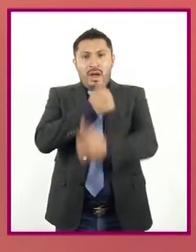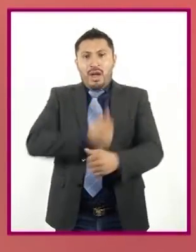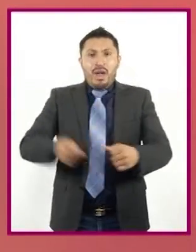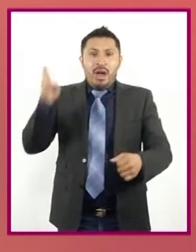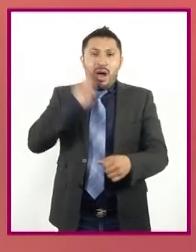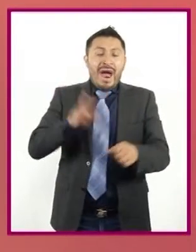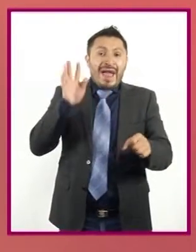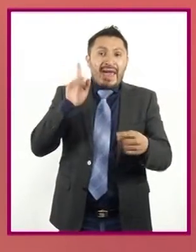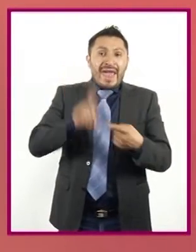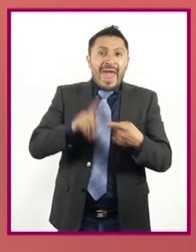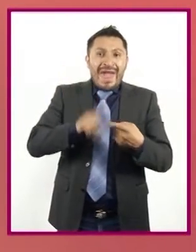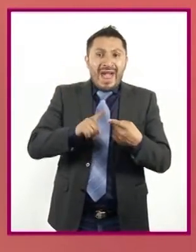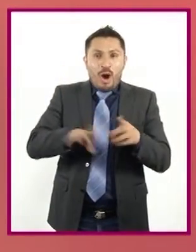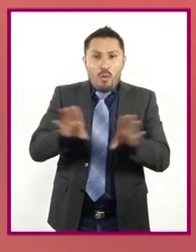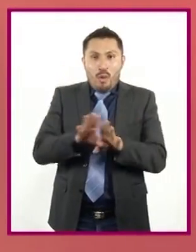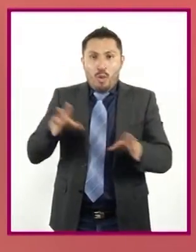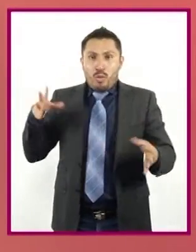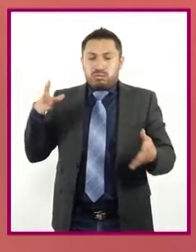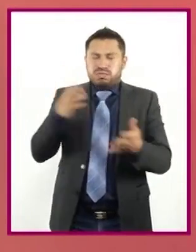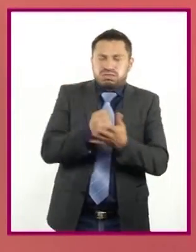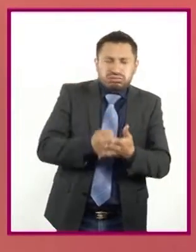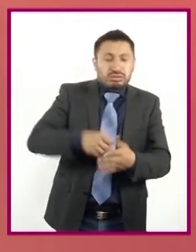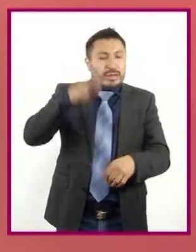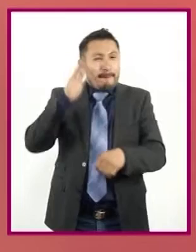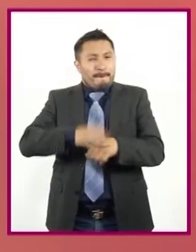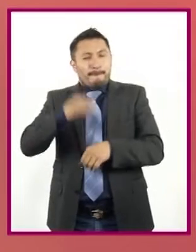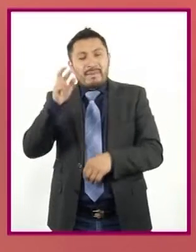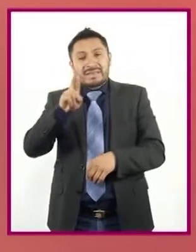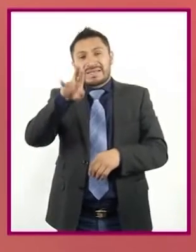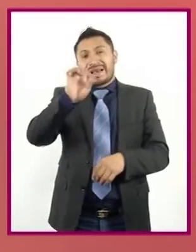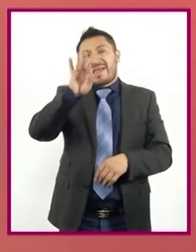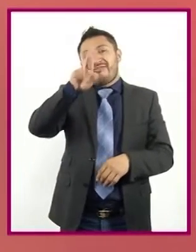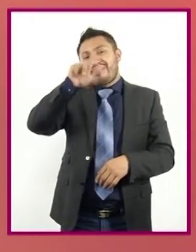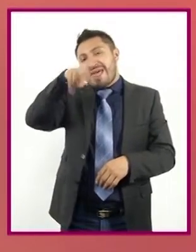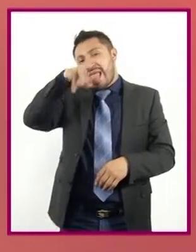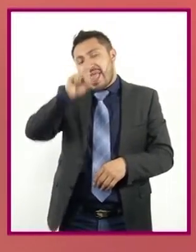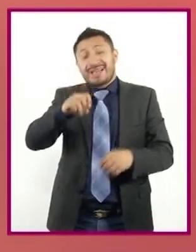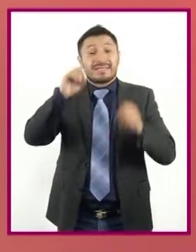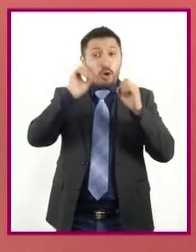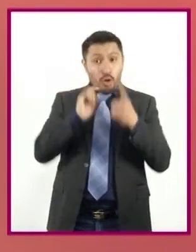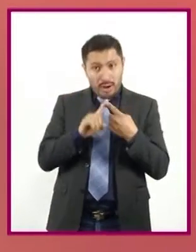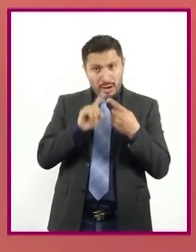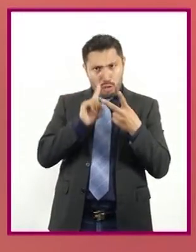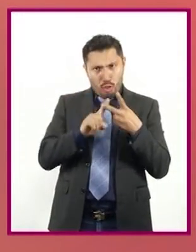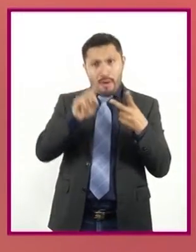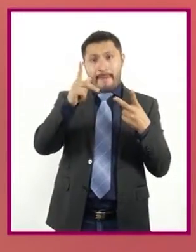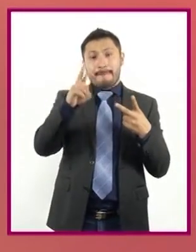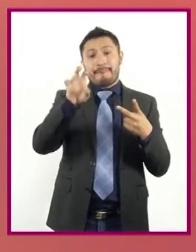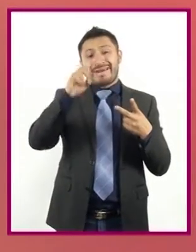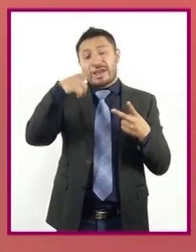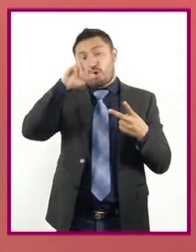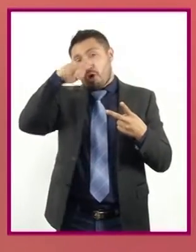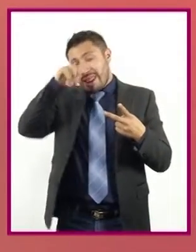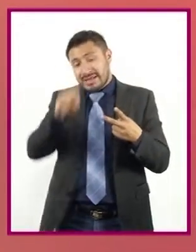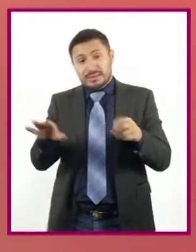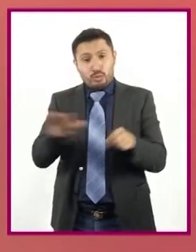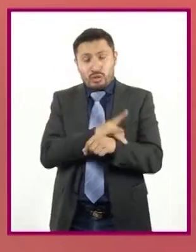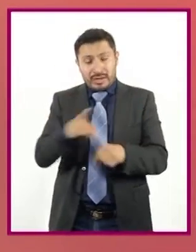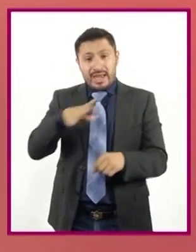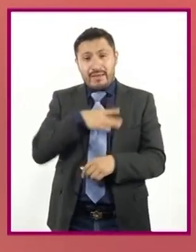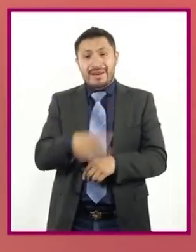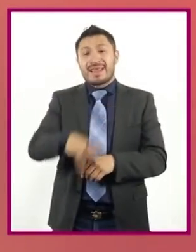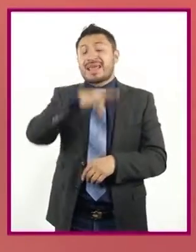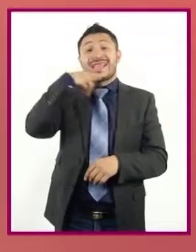logra localizar la mayor cantidad de dichos, refranes o pregones que se mencionen durante la sesión, porque habrá de chile, mole